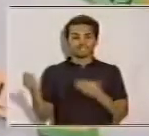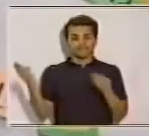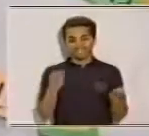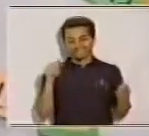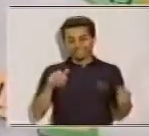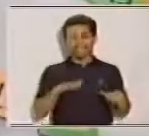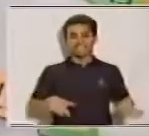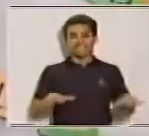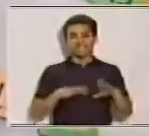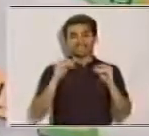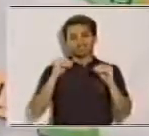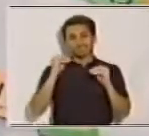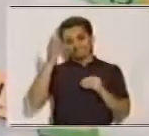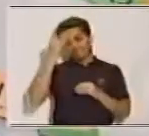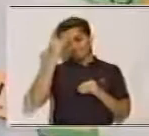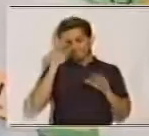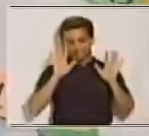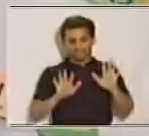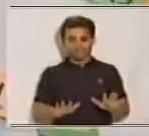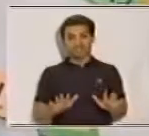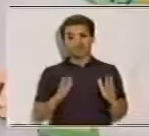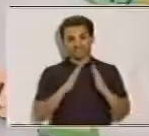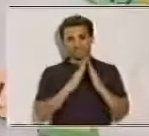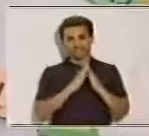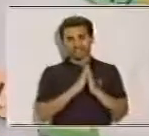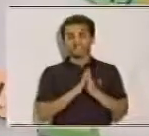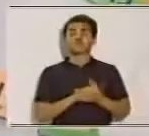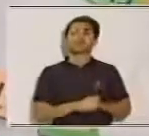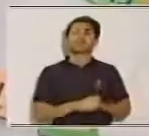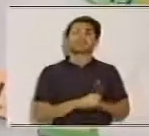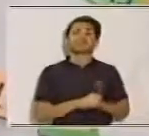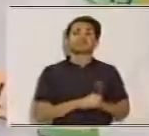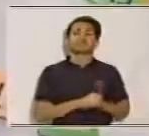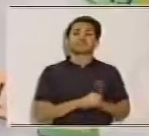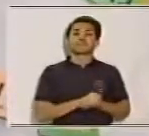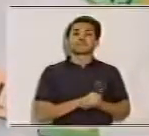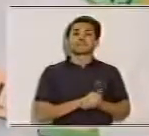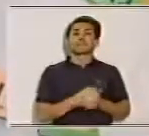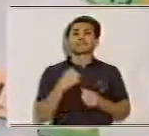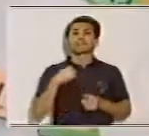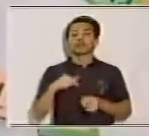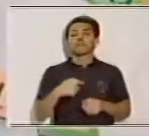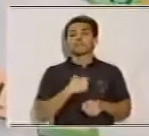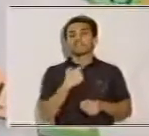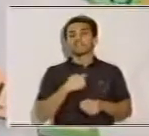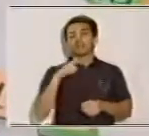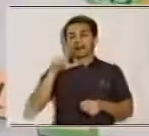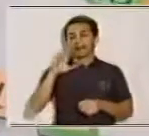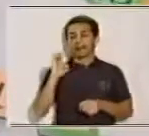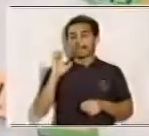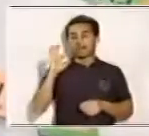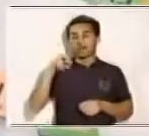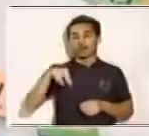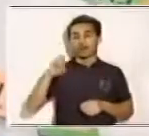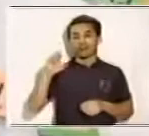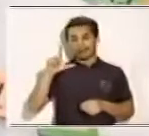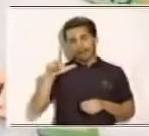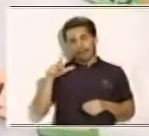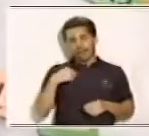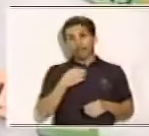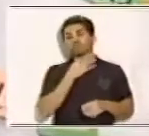Bienvenidos a este espacio educativo Aprendo en Casa. Soy el profe Lionel y es un placer saludarlos